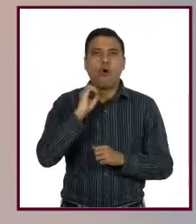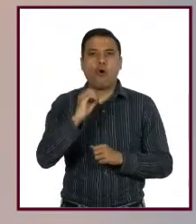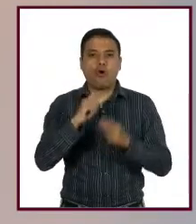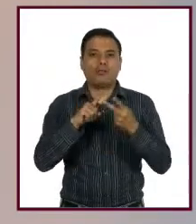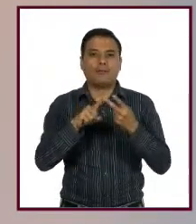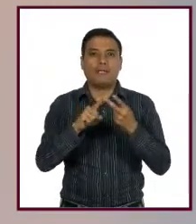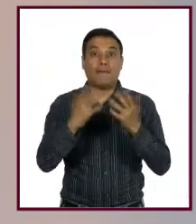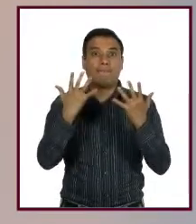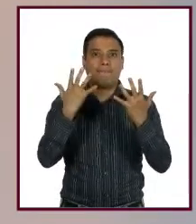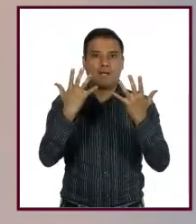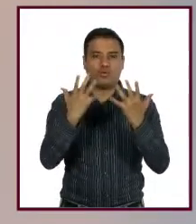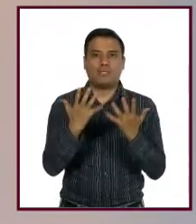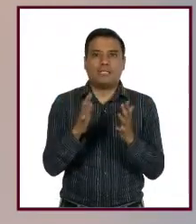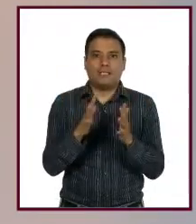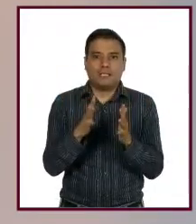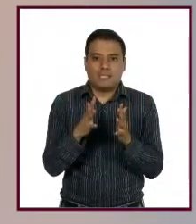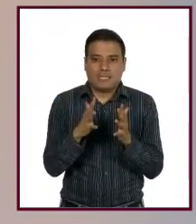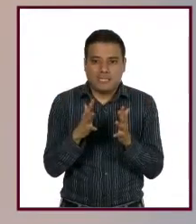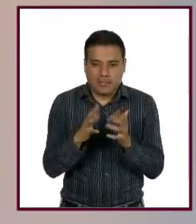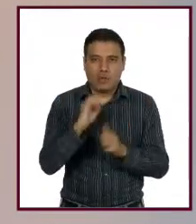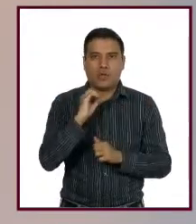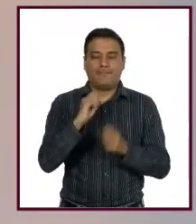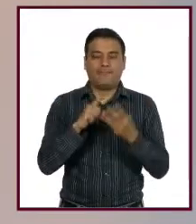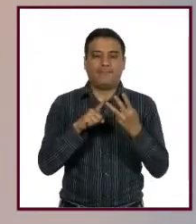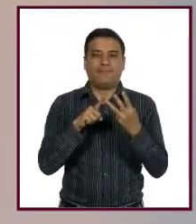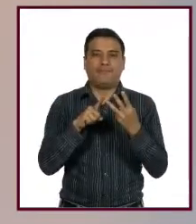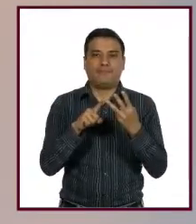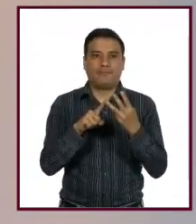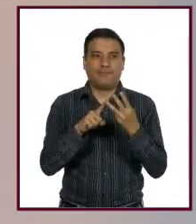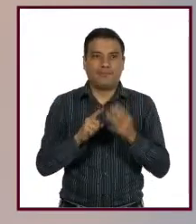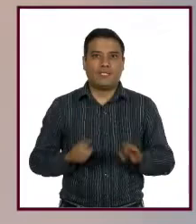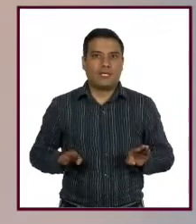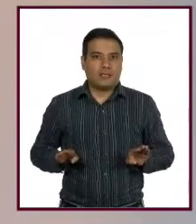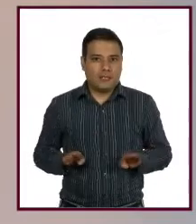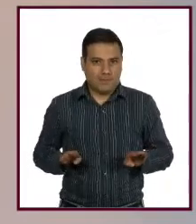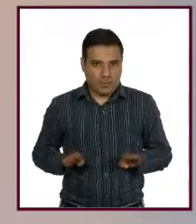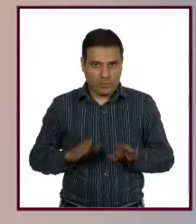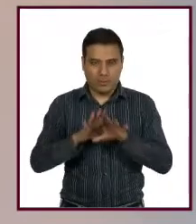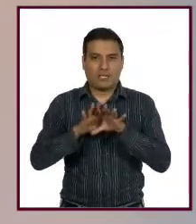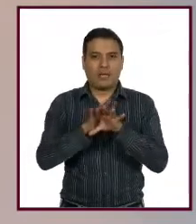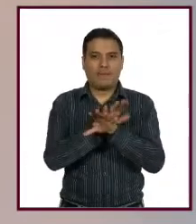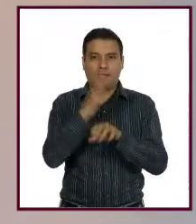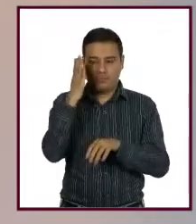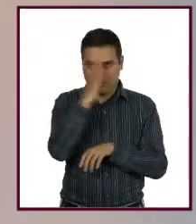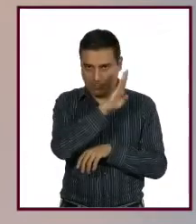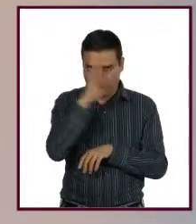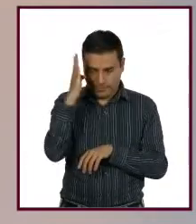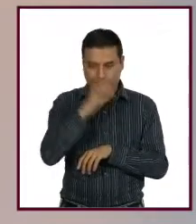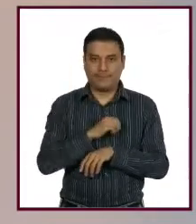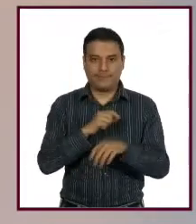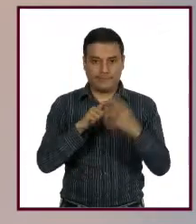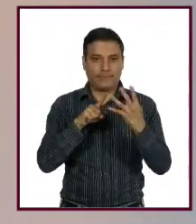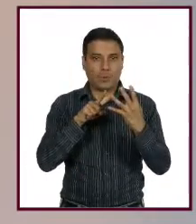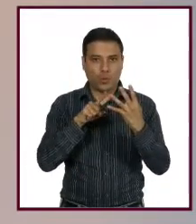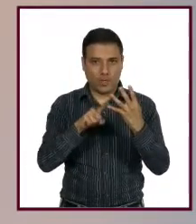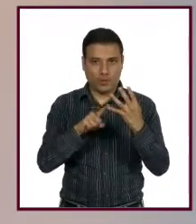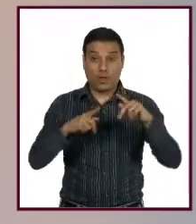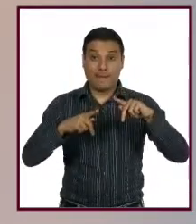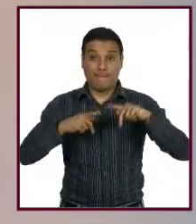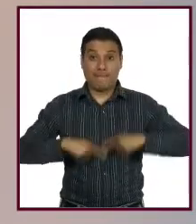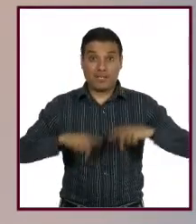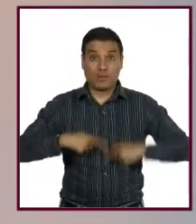temblor en las manos, cambios súbitos en el comportamiento, el propio olor